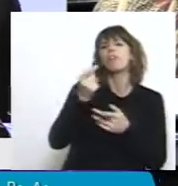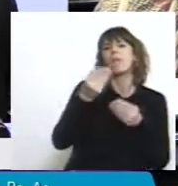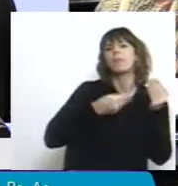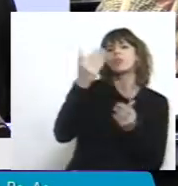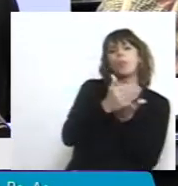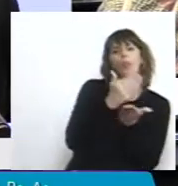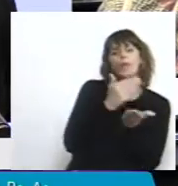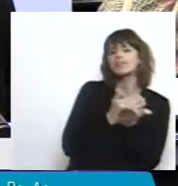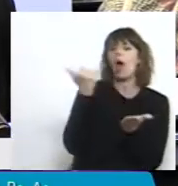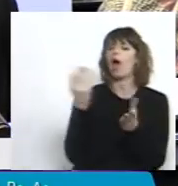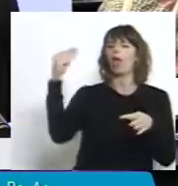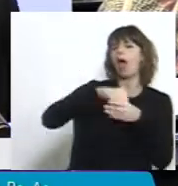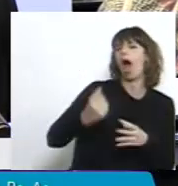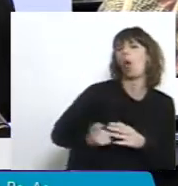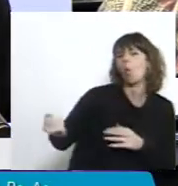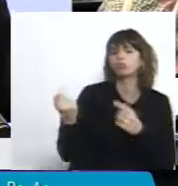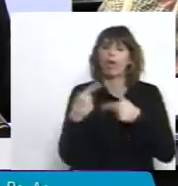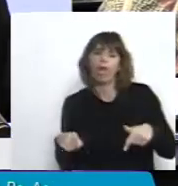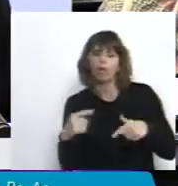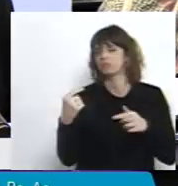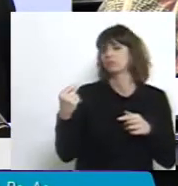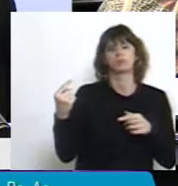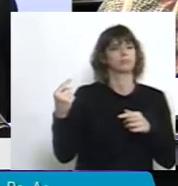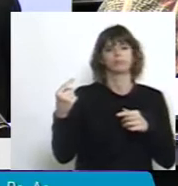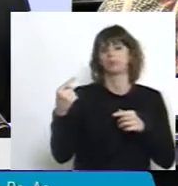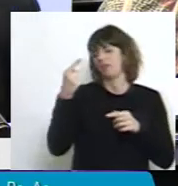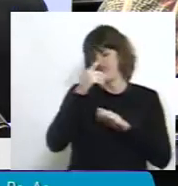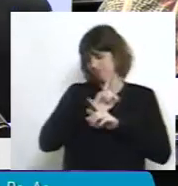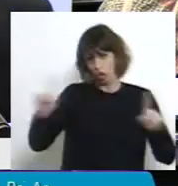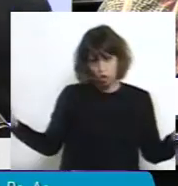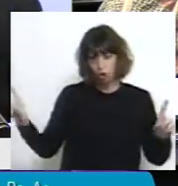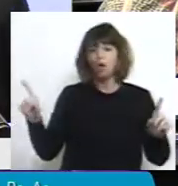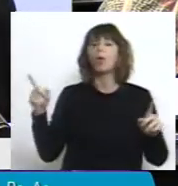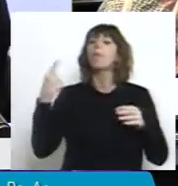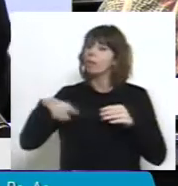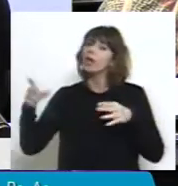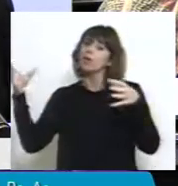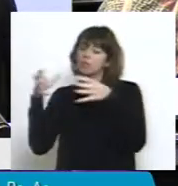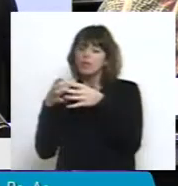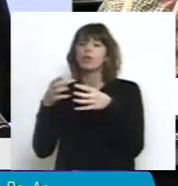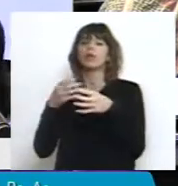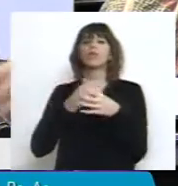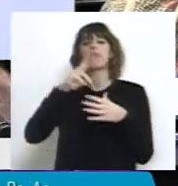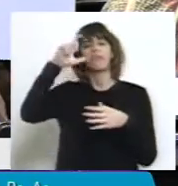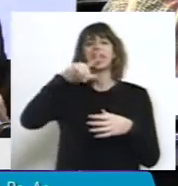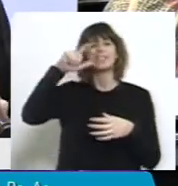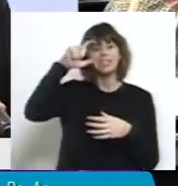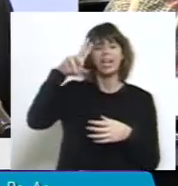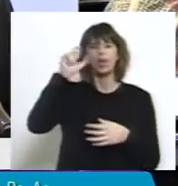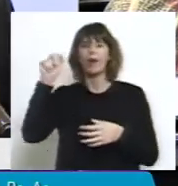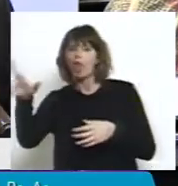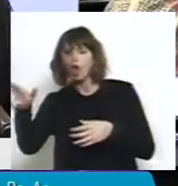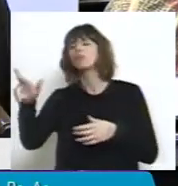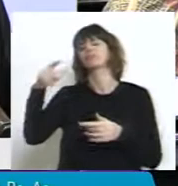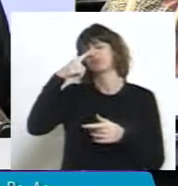de ajuste. Sí hay honrosas presencias aquí, no las quiero minimizar, pero el Frente Renovador en su parte se fue. Digo,